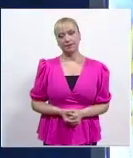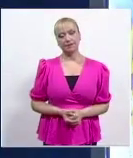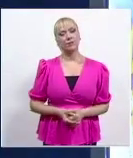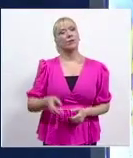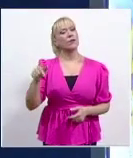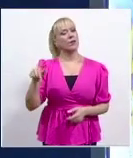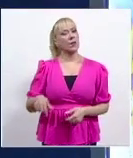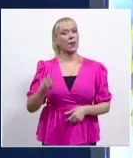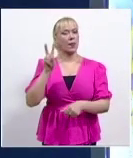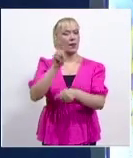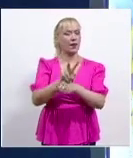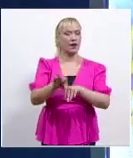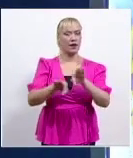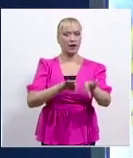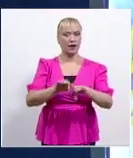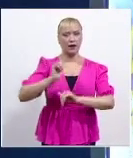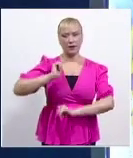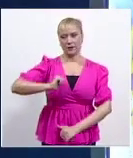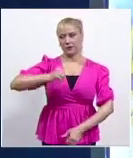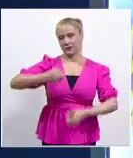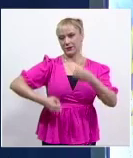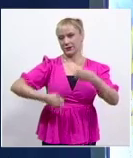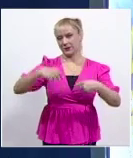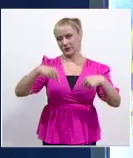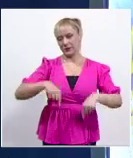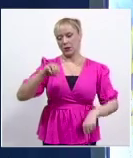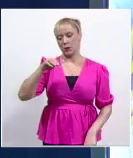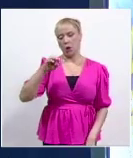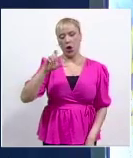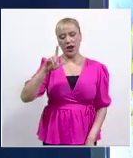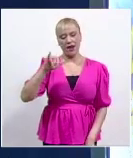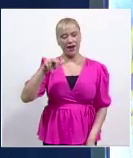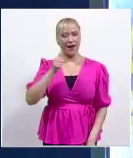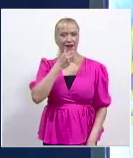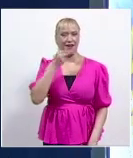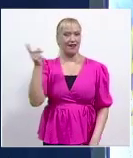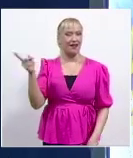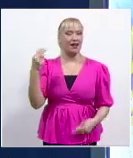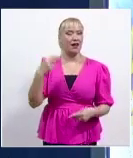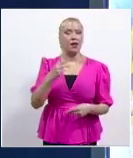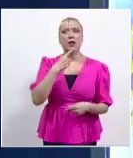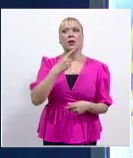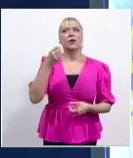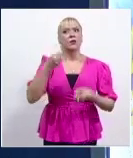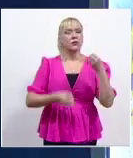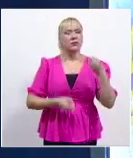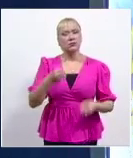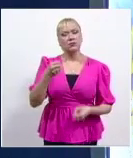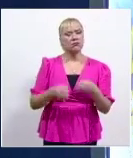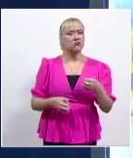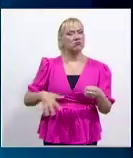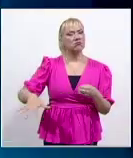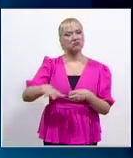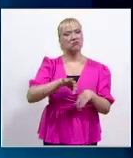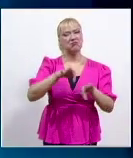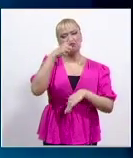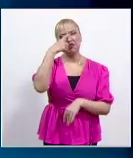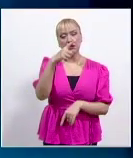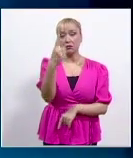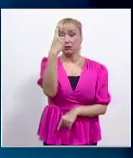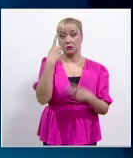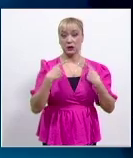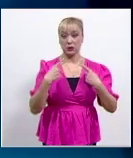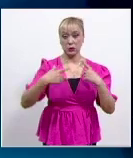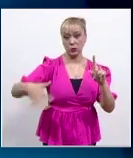El consejero Sergio Javier Molina aseguró que el principal compromiso del Poder Judicial es con la justicia social.